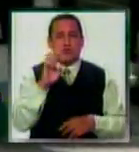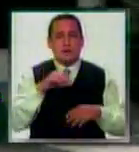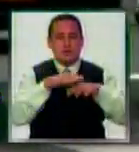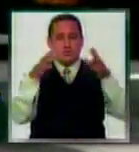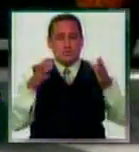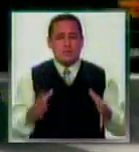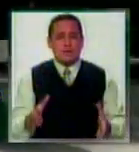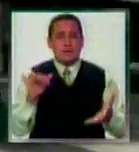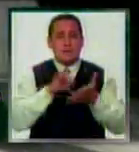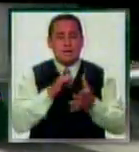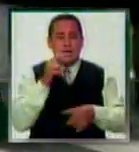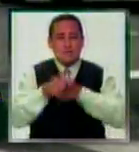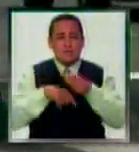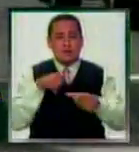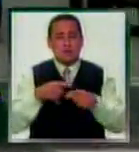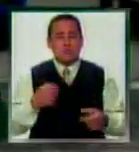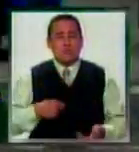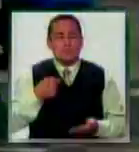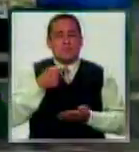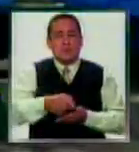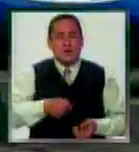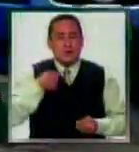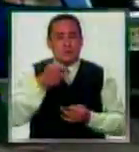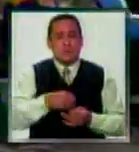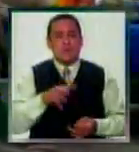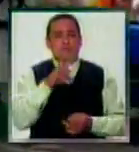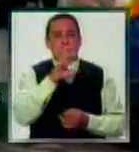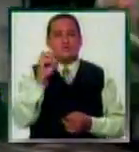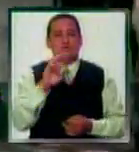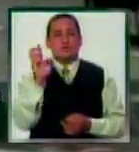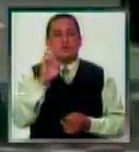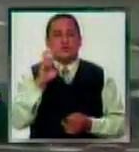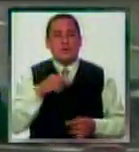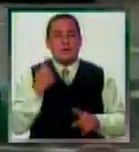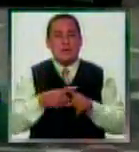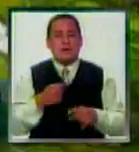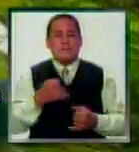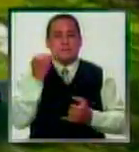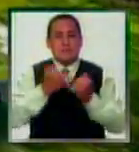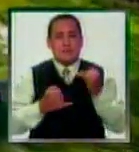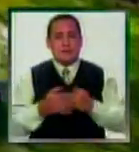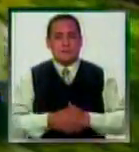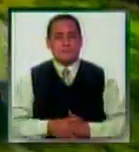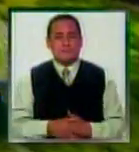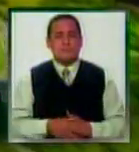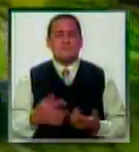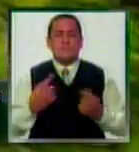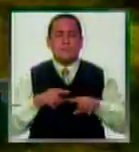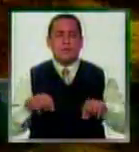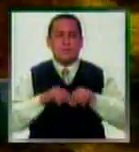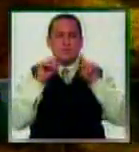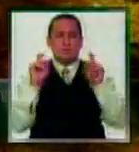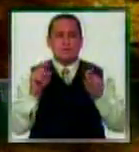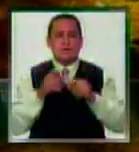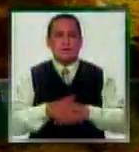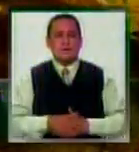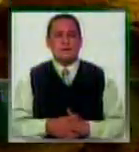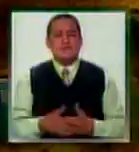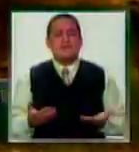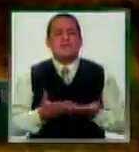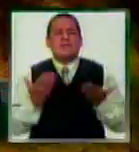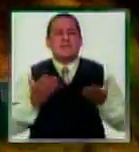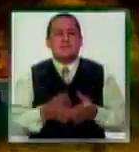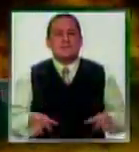barril y que a los usuarios nos cuesta pagar como 200 dólares el precio final. Entonces, cabe la pregunta, ¿qué